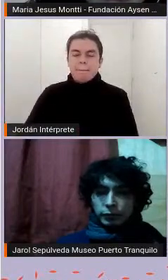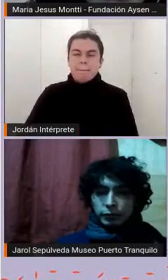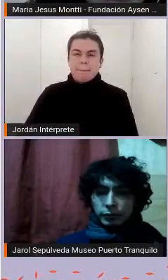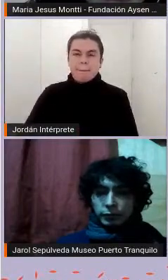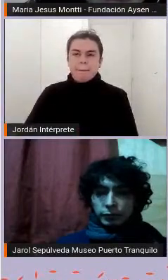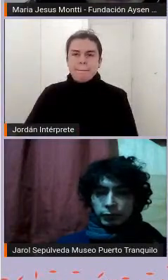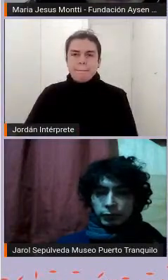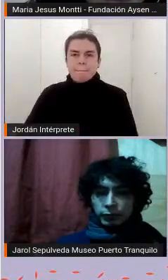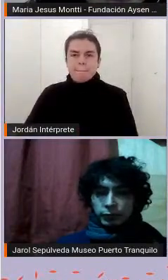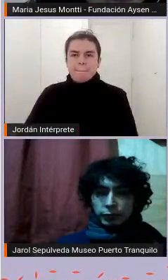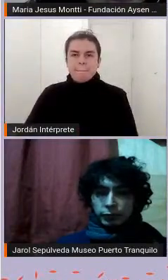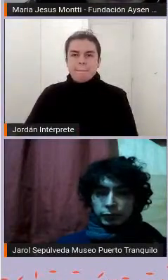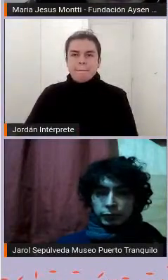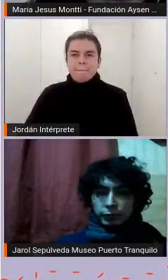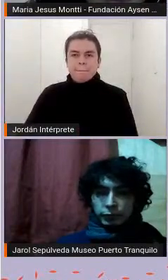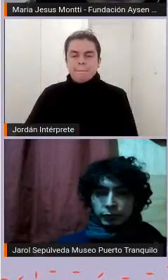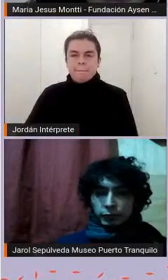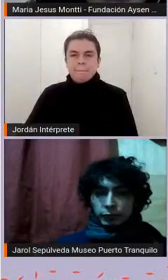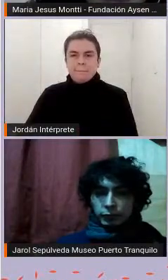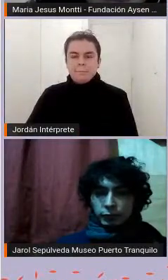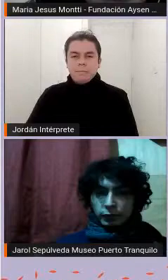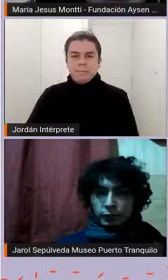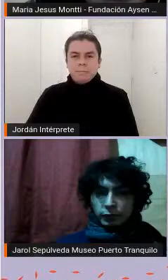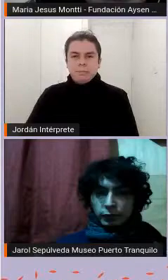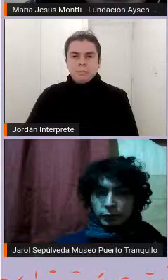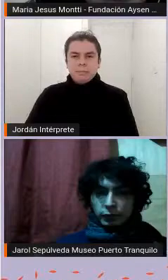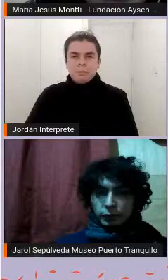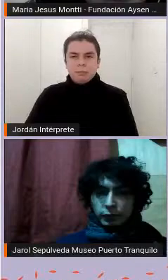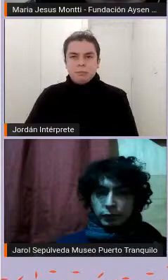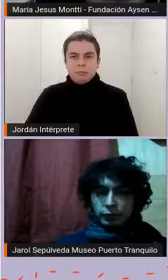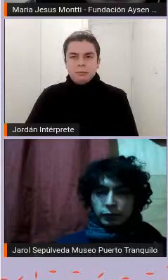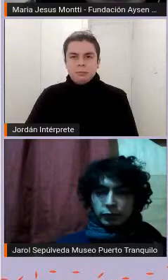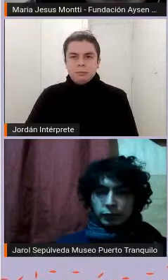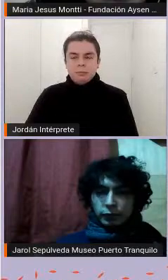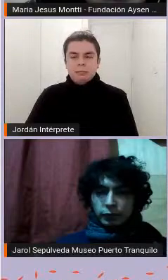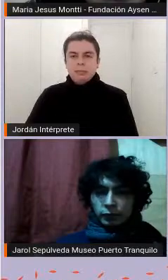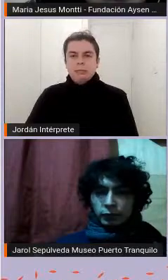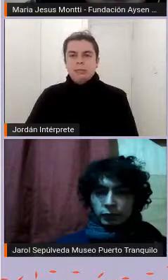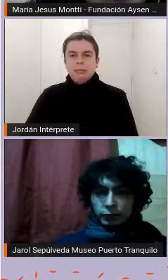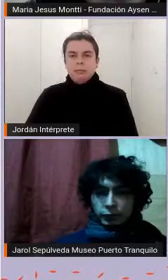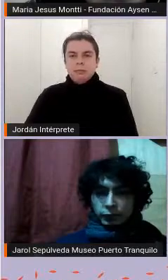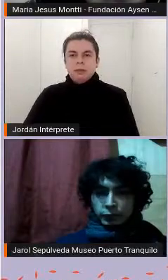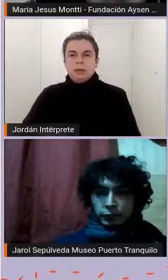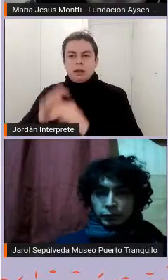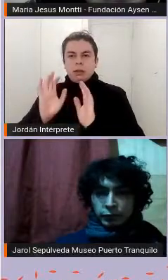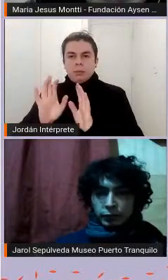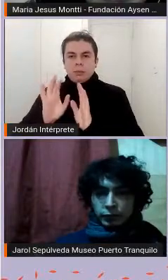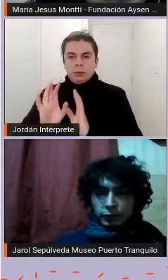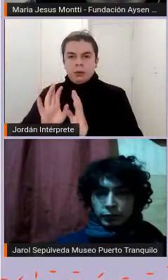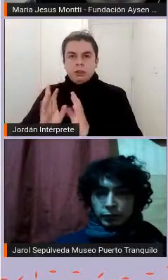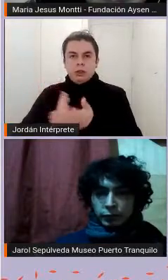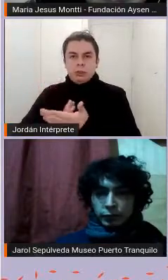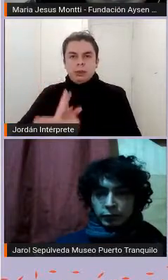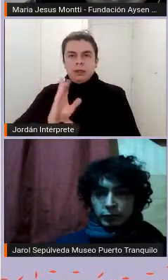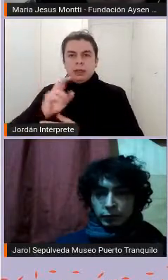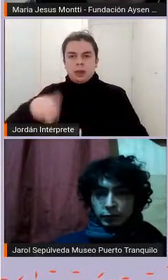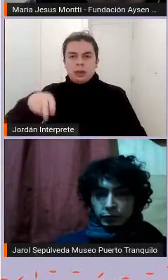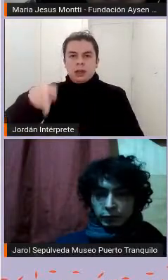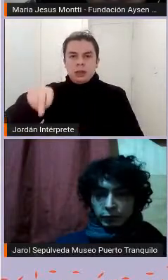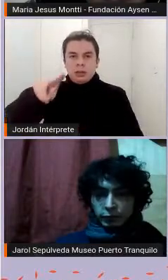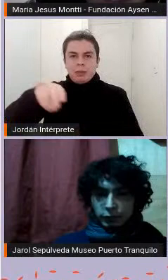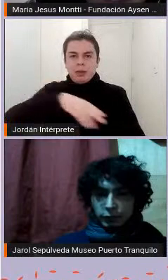Y acá se están preparando, porque vamos a empezar a caminar los 2 kilómetros hasta la laguna San